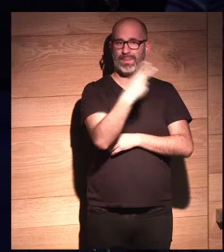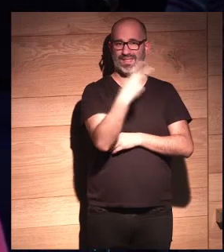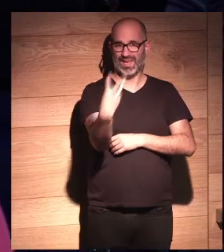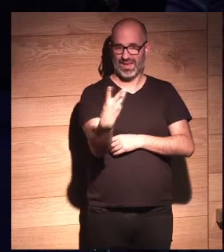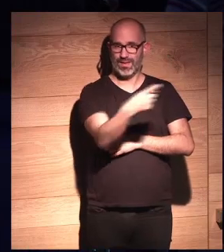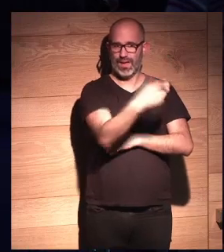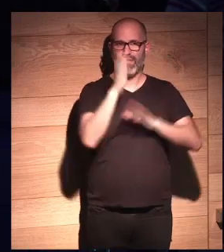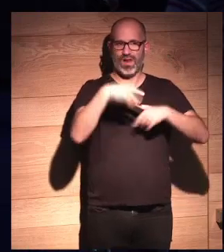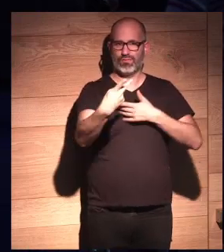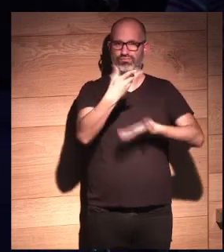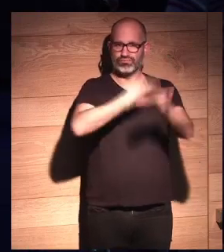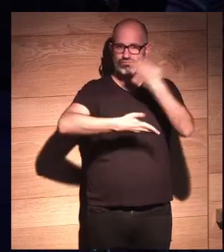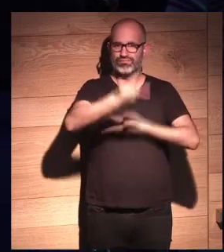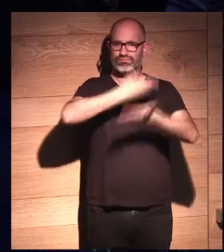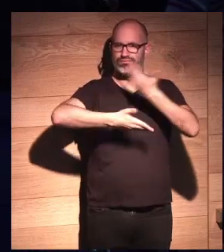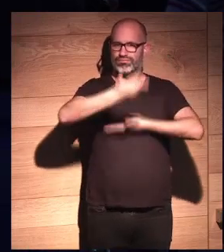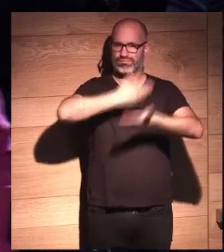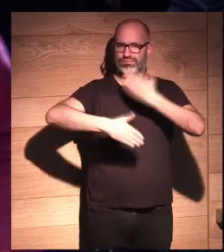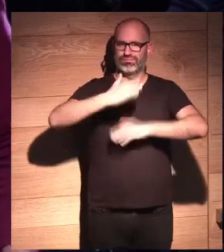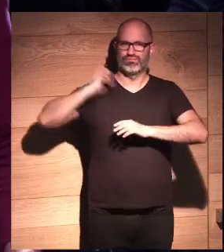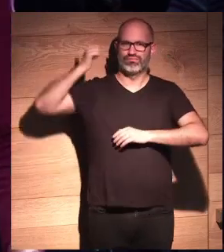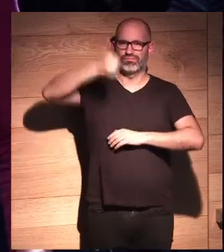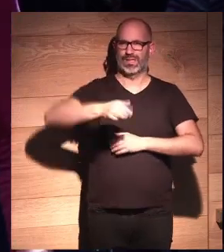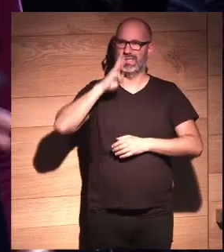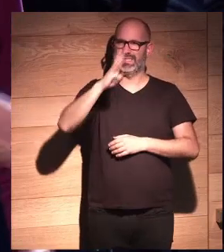nada, gracias a ese fruto durante